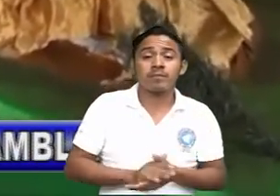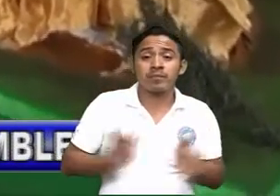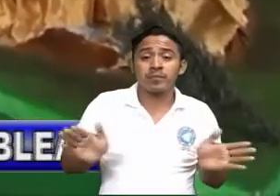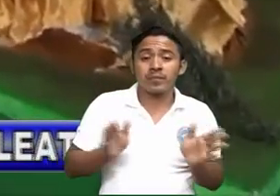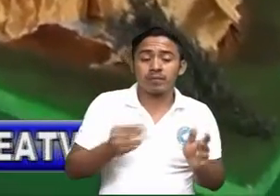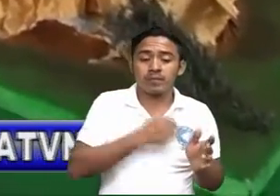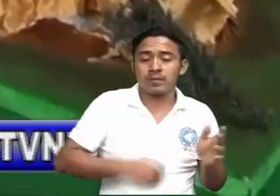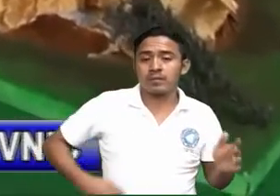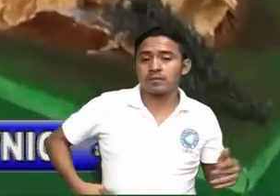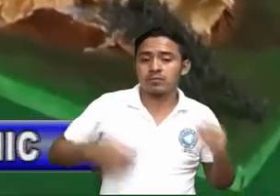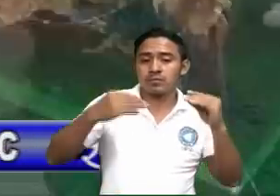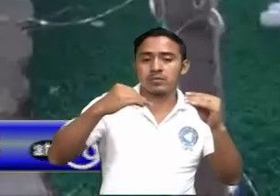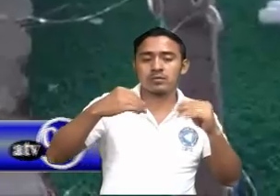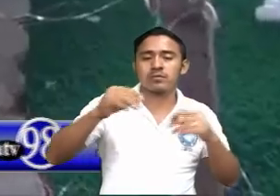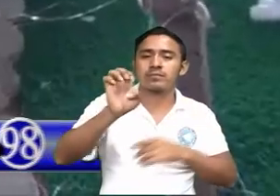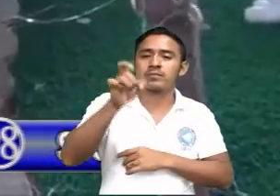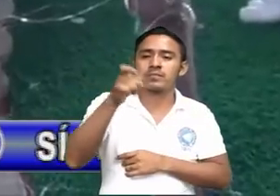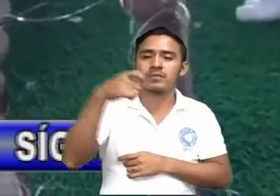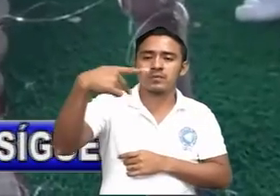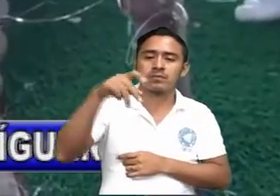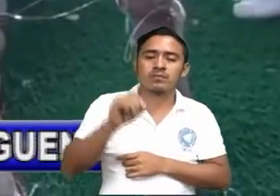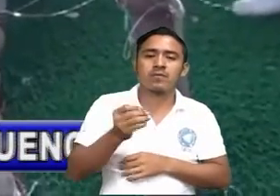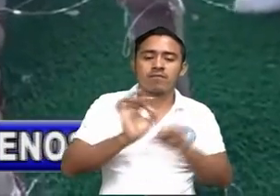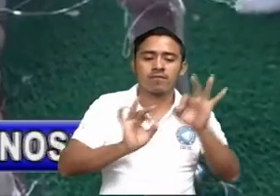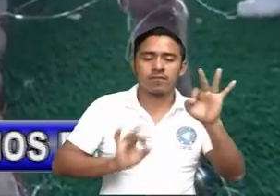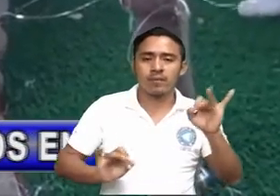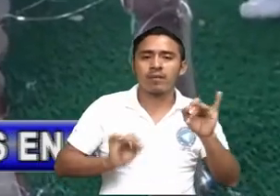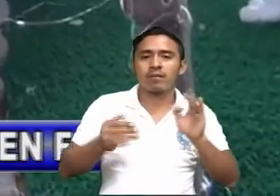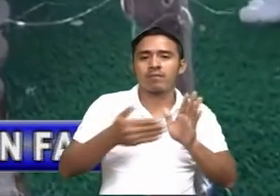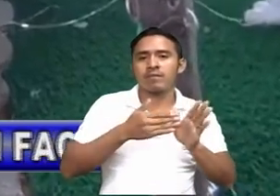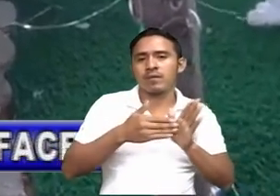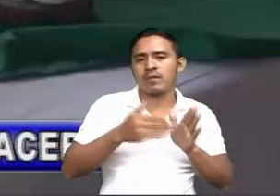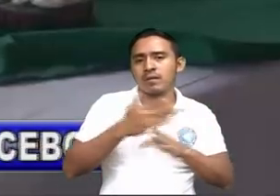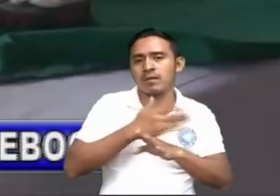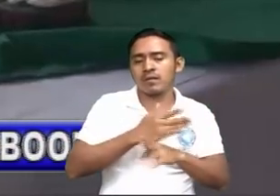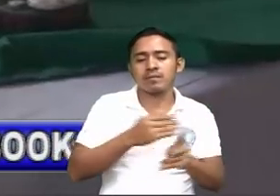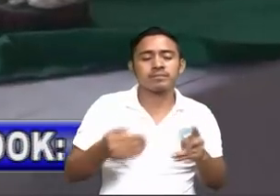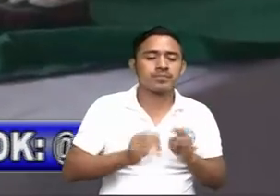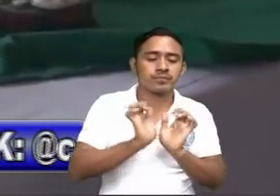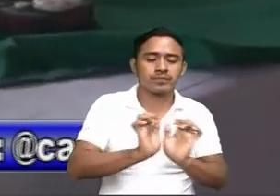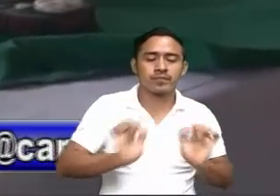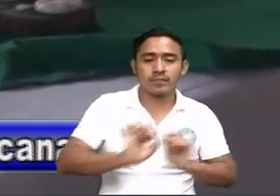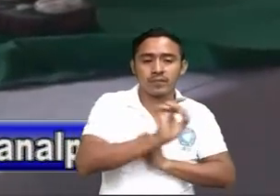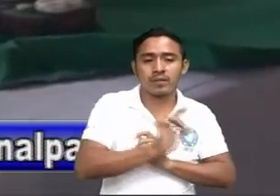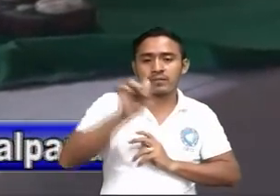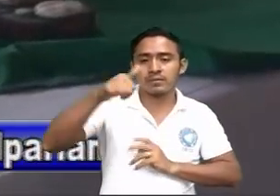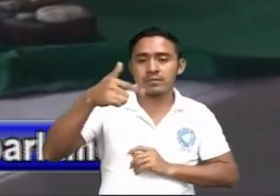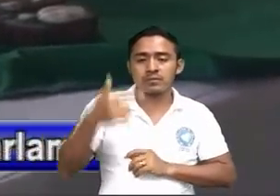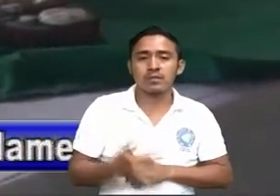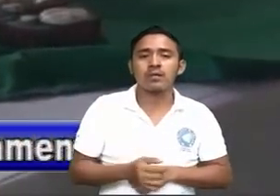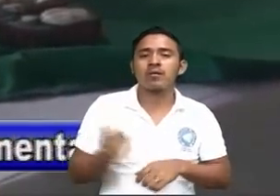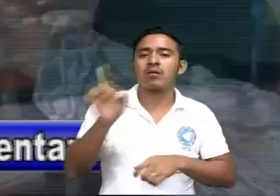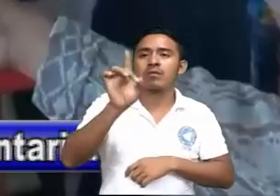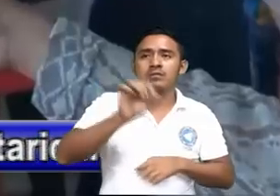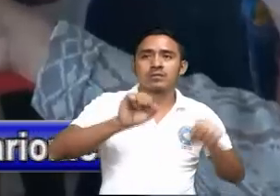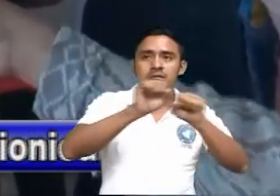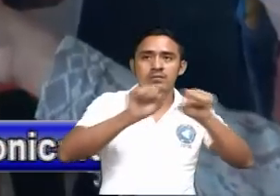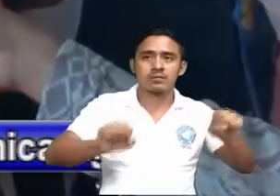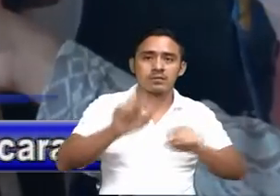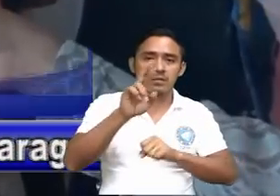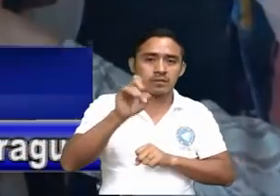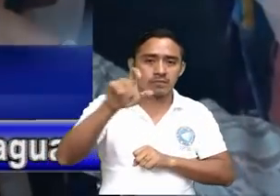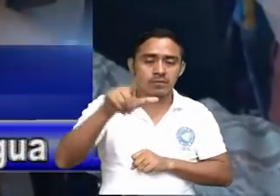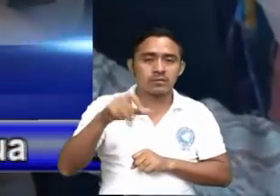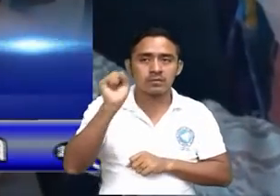Ministerio de Educación realizar expoferia ambiental con estudiantes de educación primaria en el municipio de San Rafael del Sur. Van